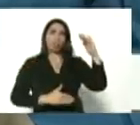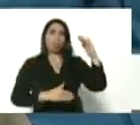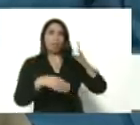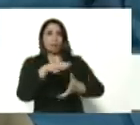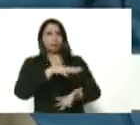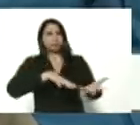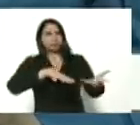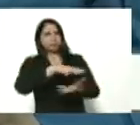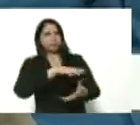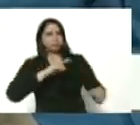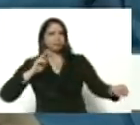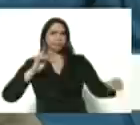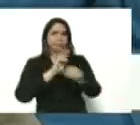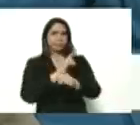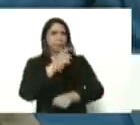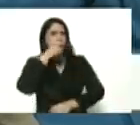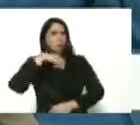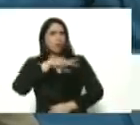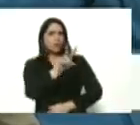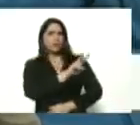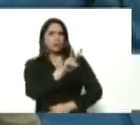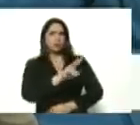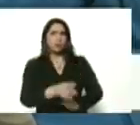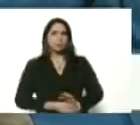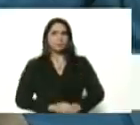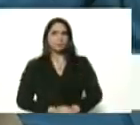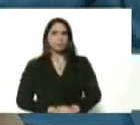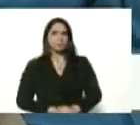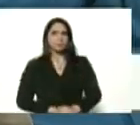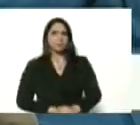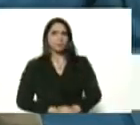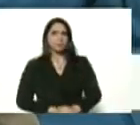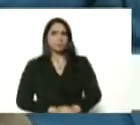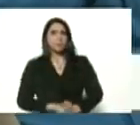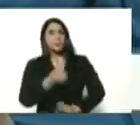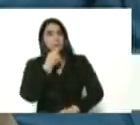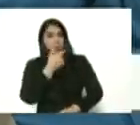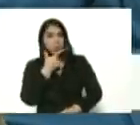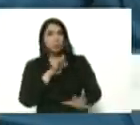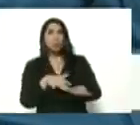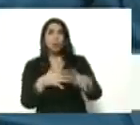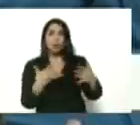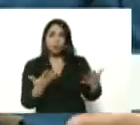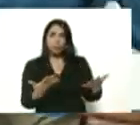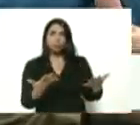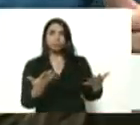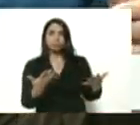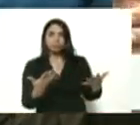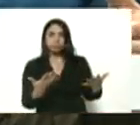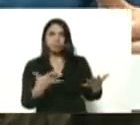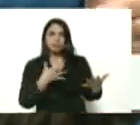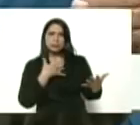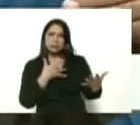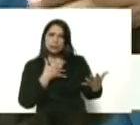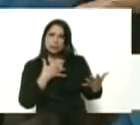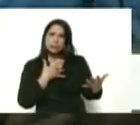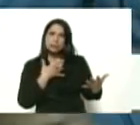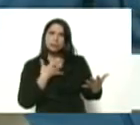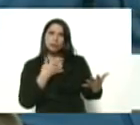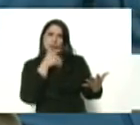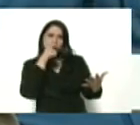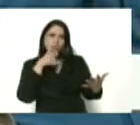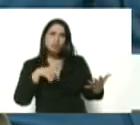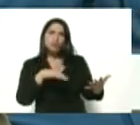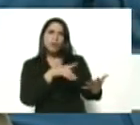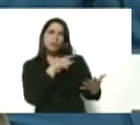causarle daño al pueblo de Venezuela. Y es bonito cuando uno siente de un pueblo